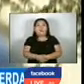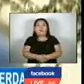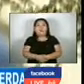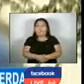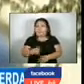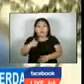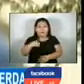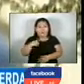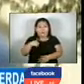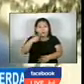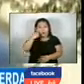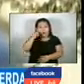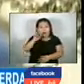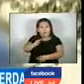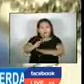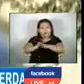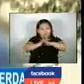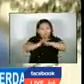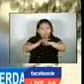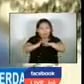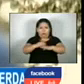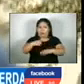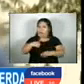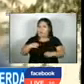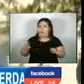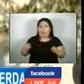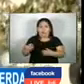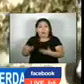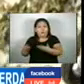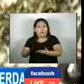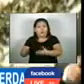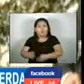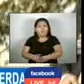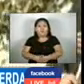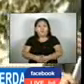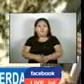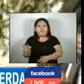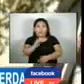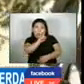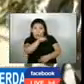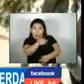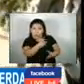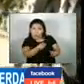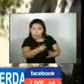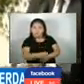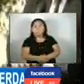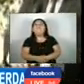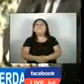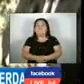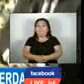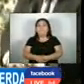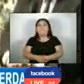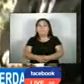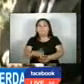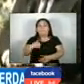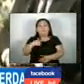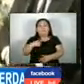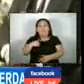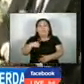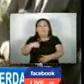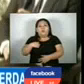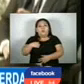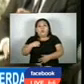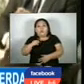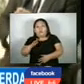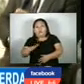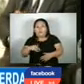Yo no soy testigo protegido, yo no soy colaborador eficaz. Claro, ¿teme usted por su vida y la de su familia? Sí, yo creo que no